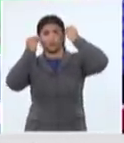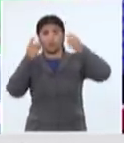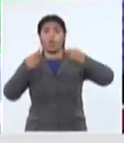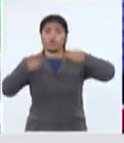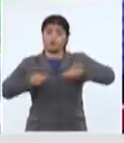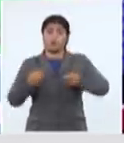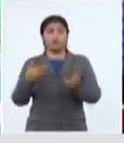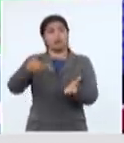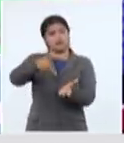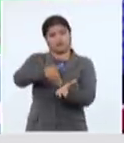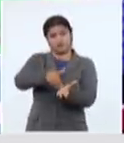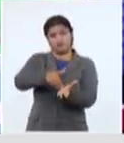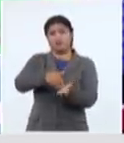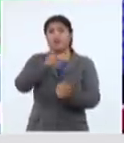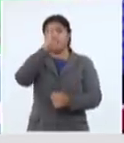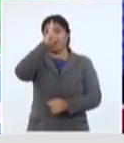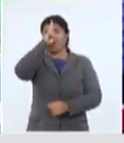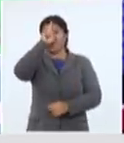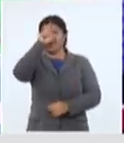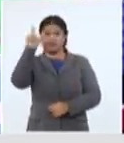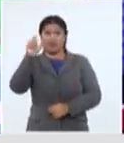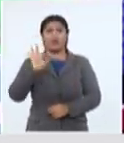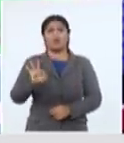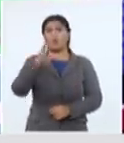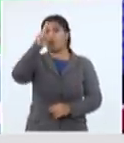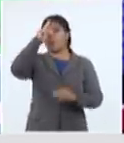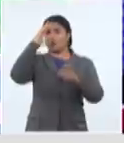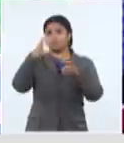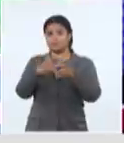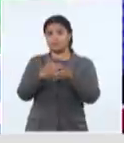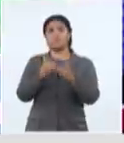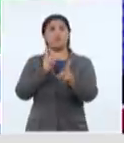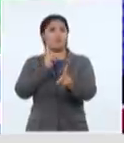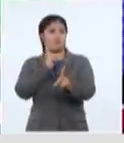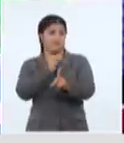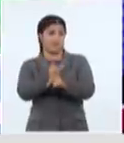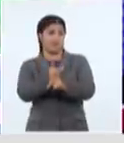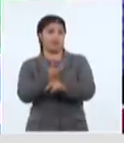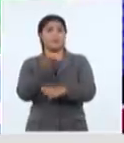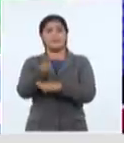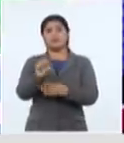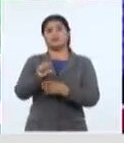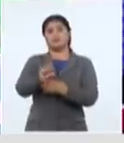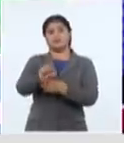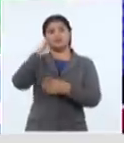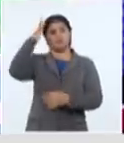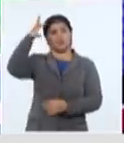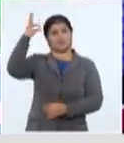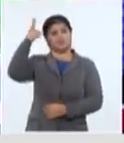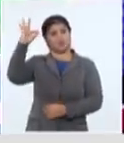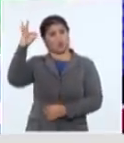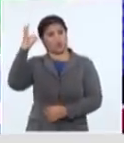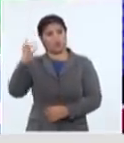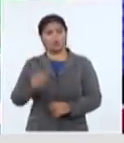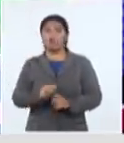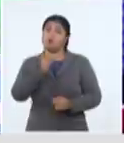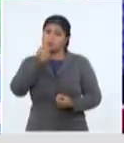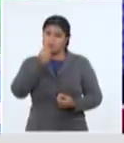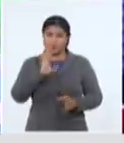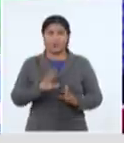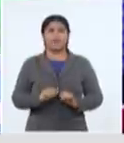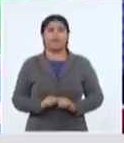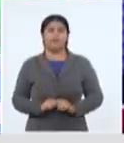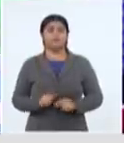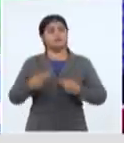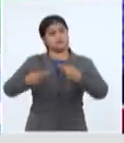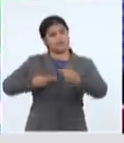programas, es un tema muy importante porque va muy de la mano con los pacientes con cáncer. Y es el tema de la